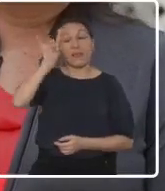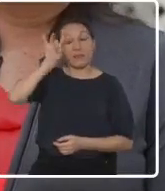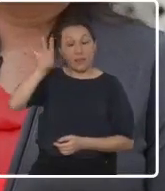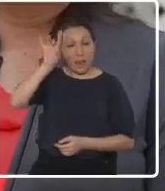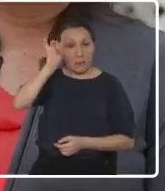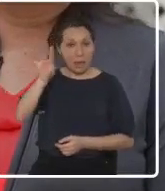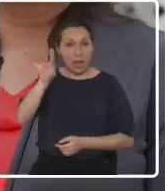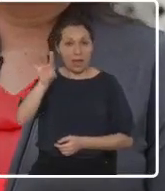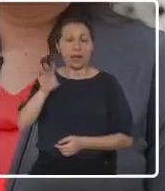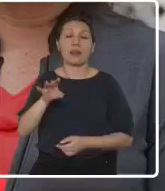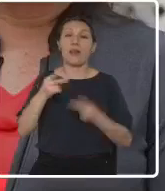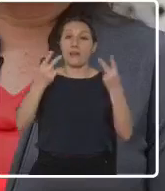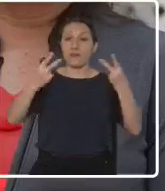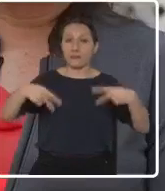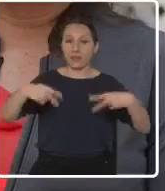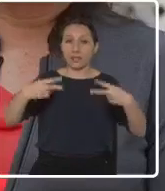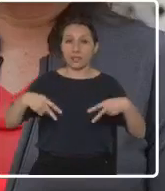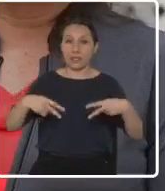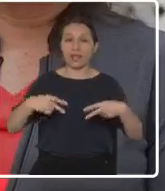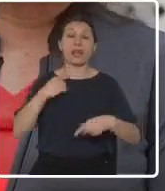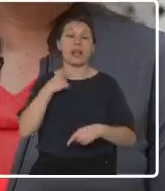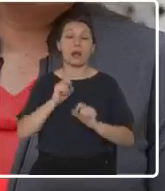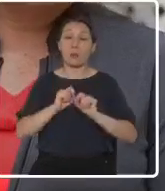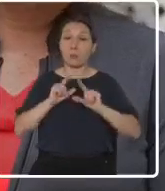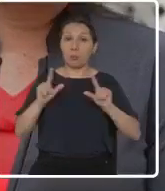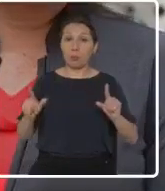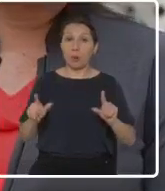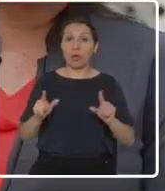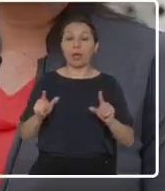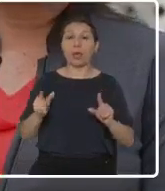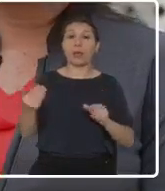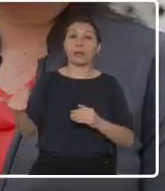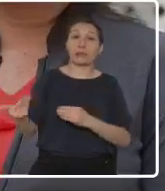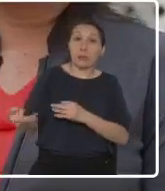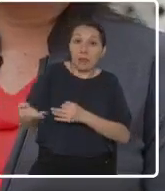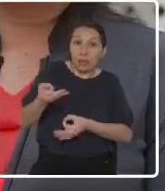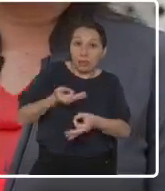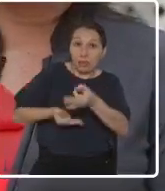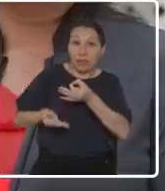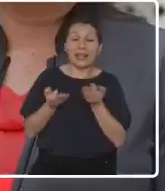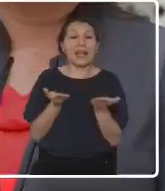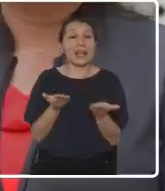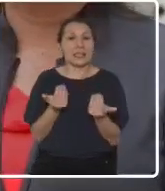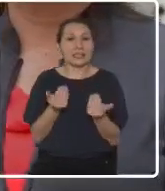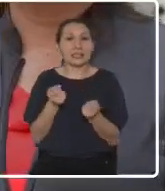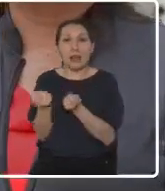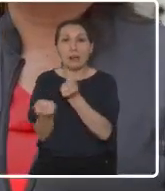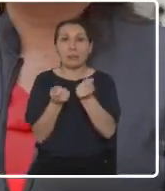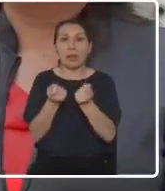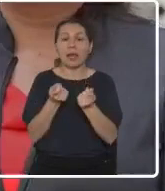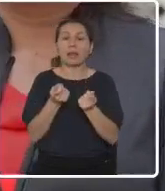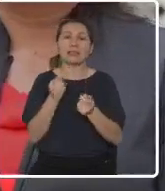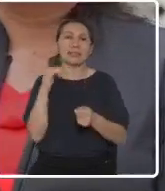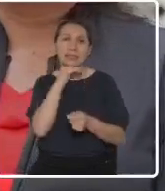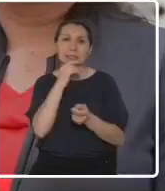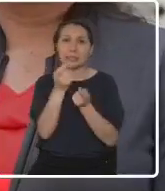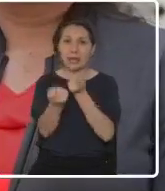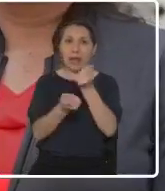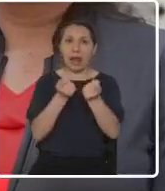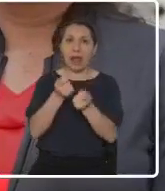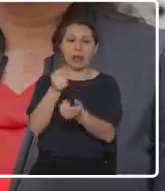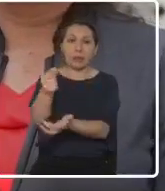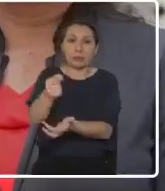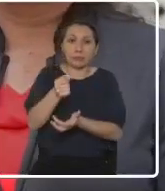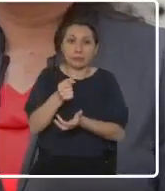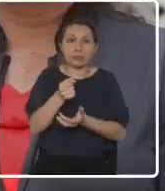Alemana, de Viña del Mar y de Quilpué, y una de las cosas que nos decían es que necesitaban recursos frescos para